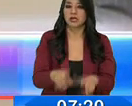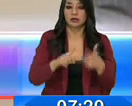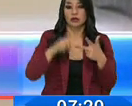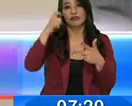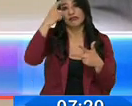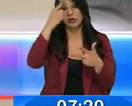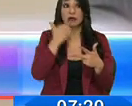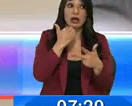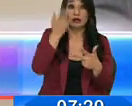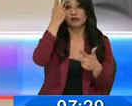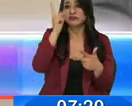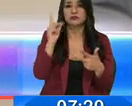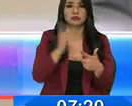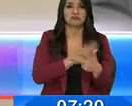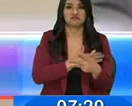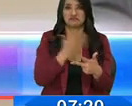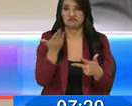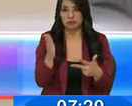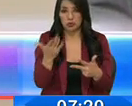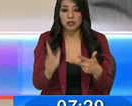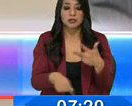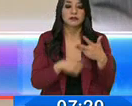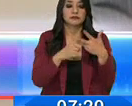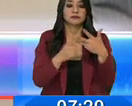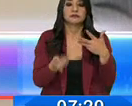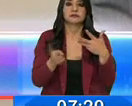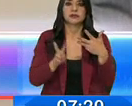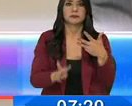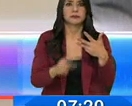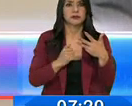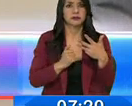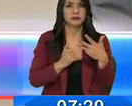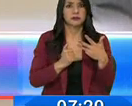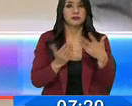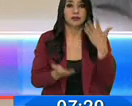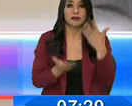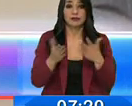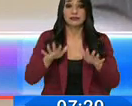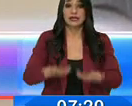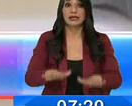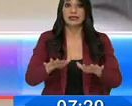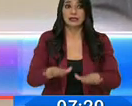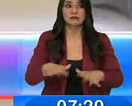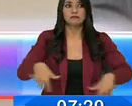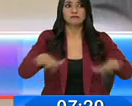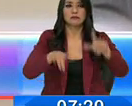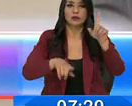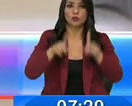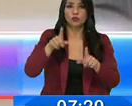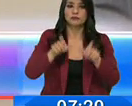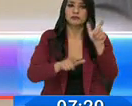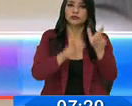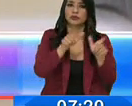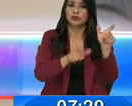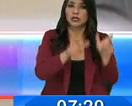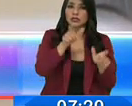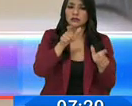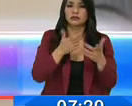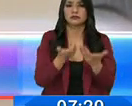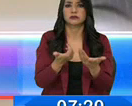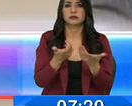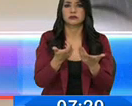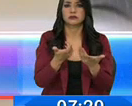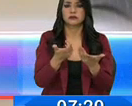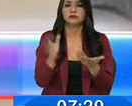gobierno, también en cuanto a la posibilidad de sectores de este país, la población representada